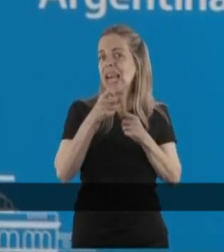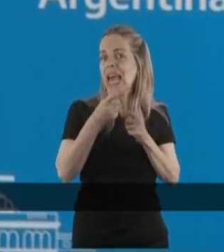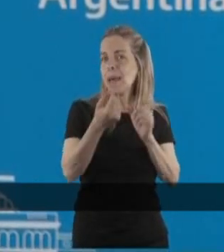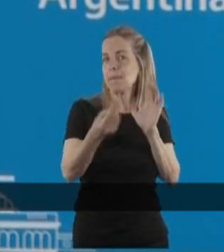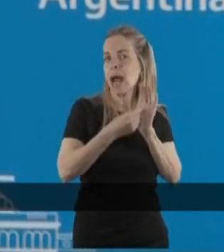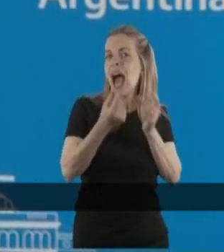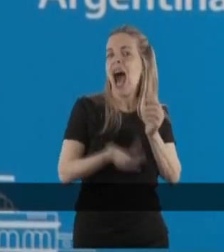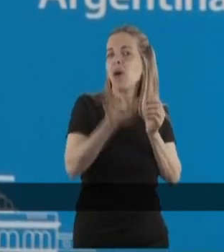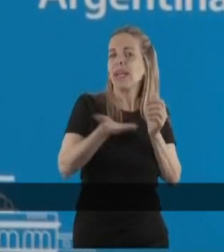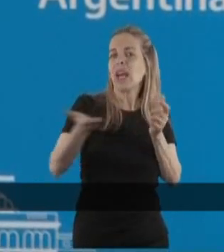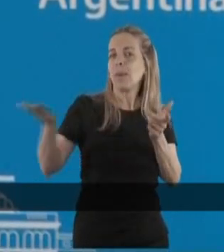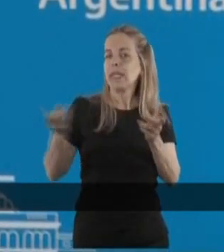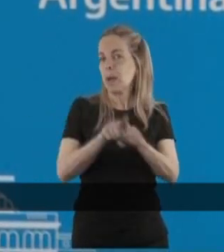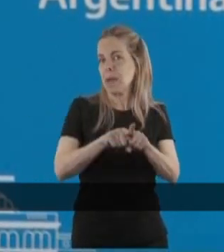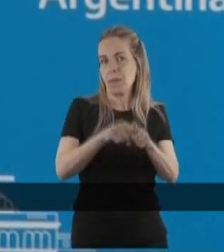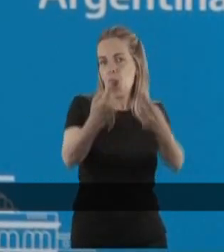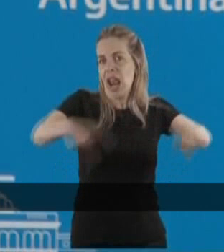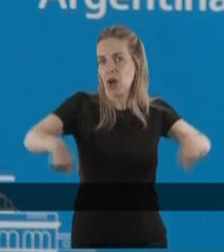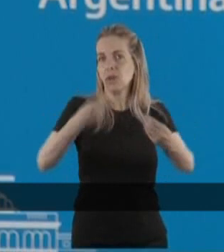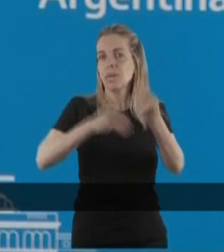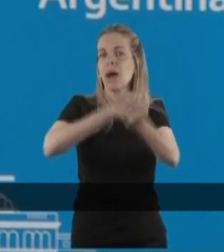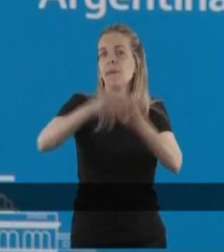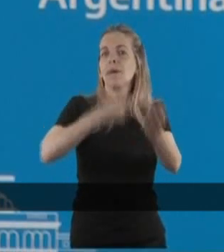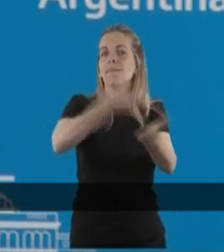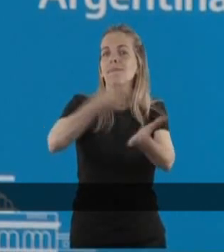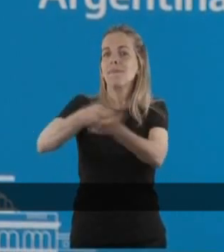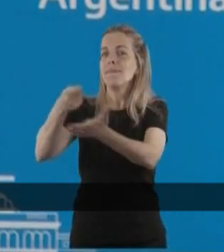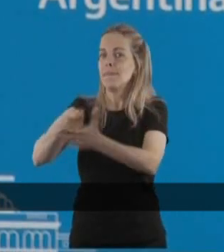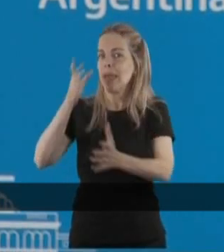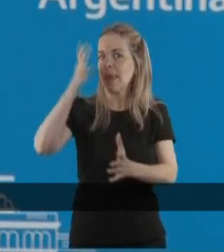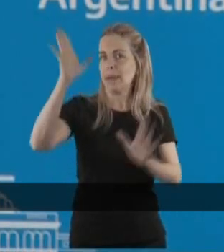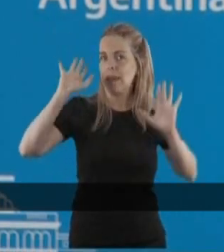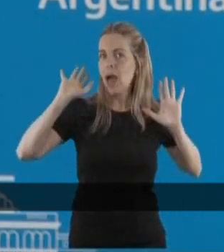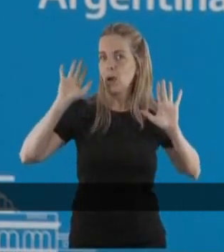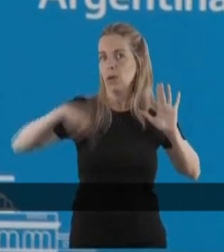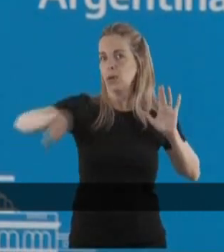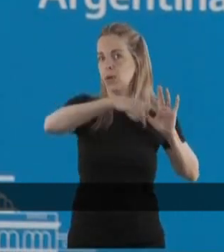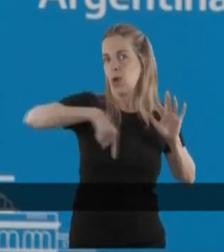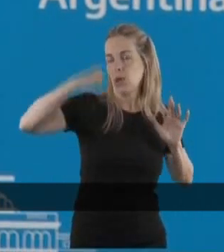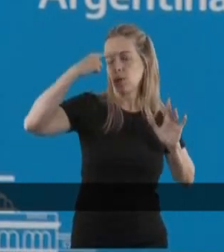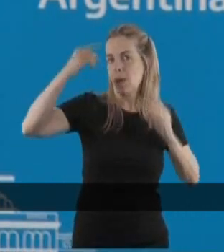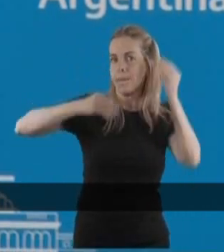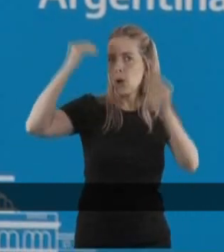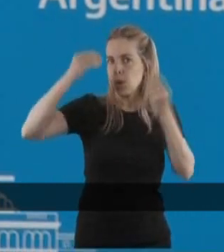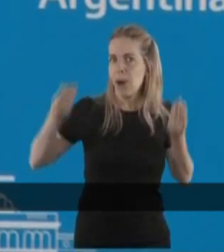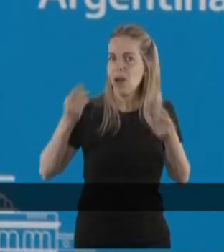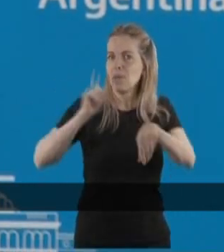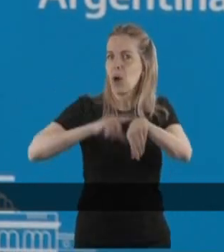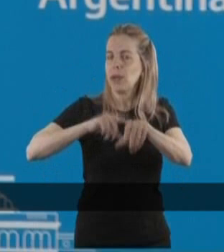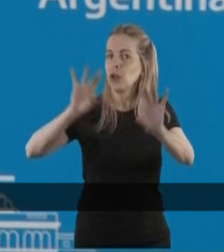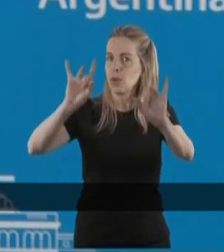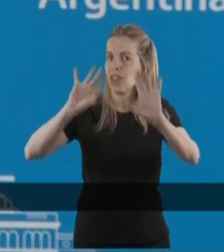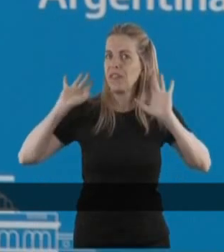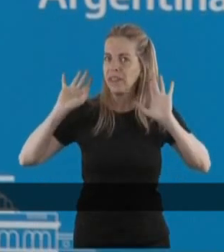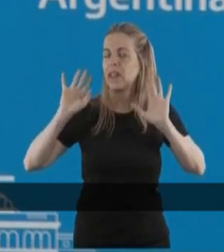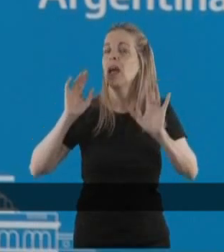de los consumos, lo que tiene que pagar una familia, es una de las preocupaciones centrales de la Argentina. Estamos en un momento de enorme